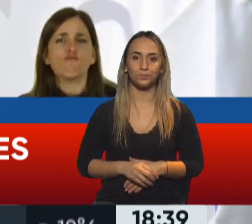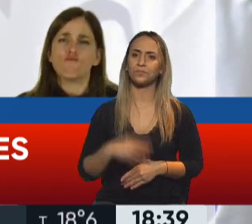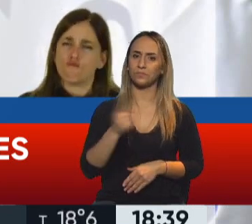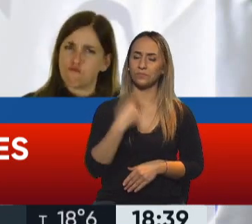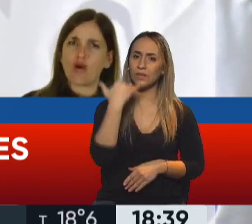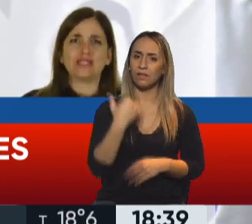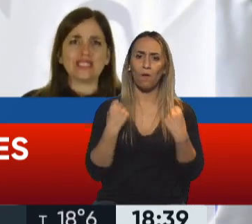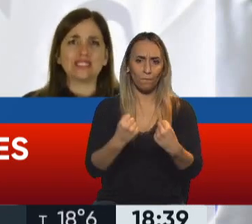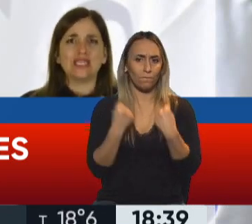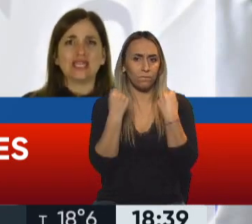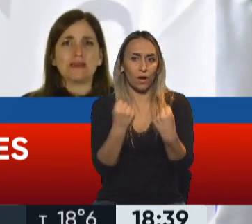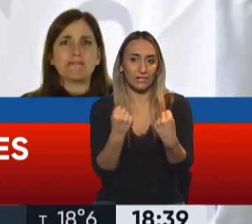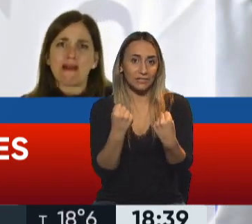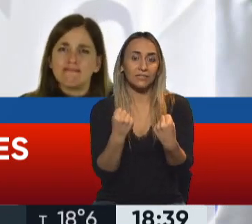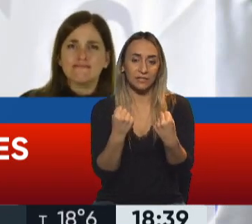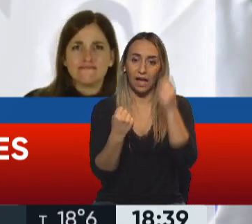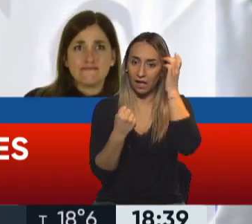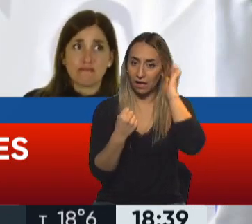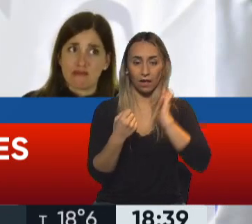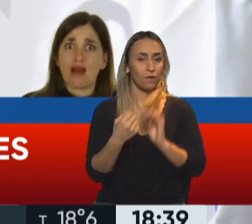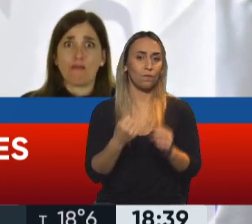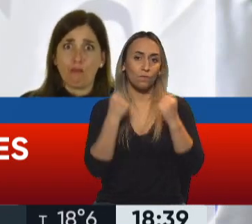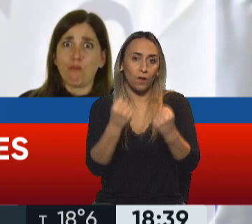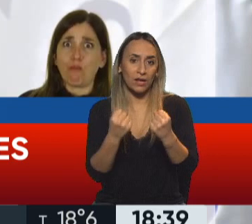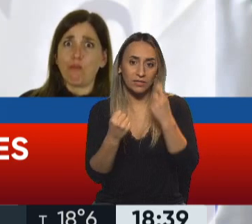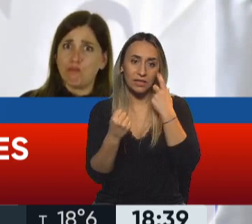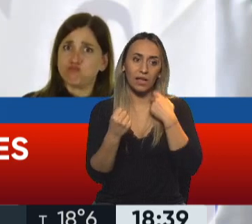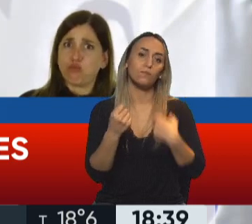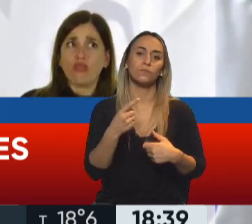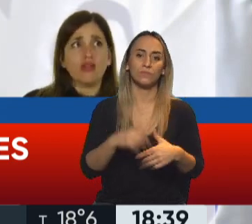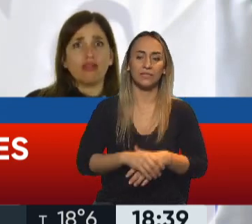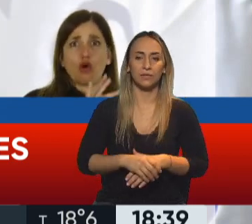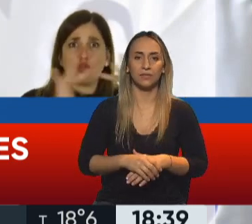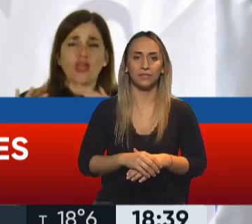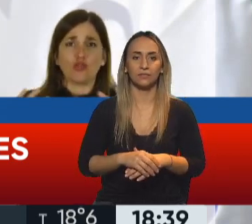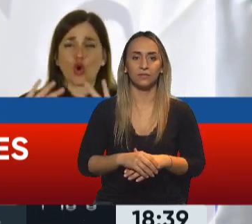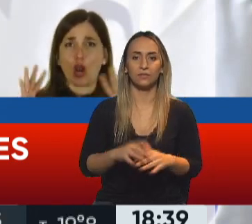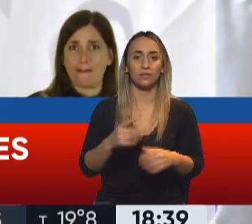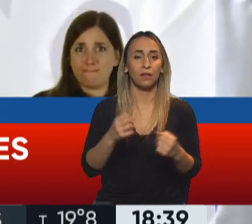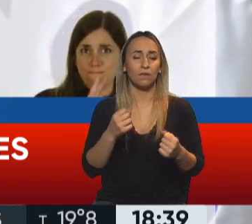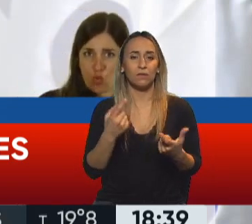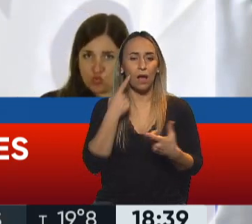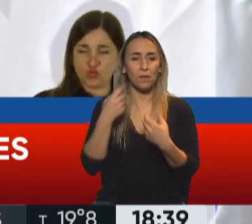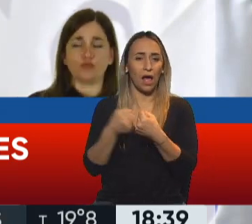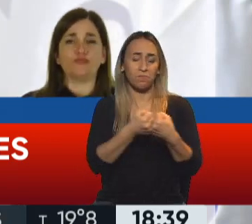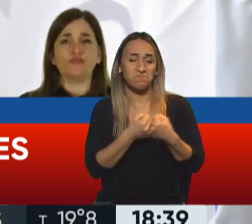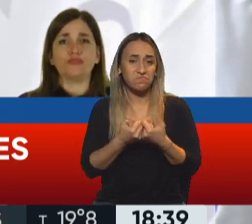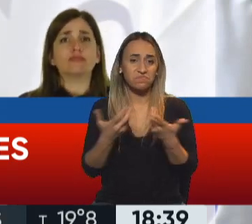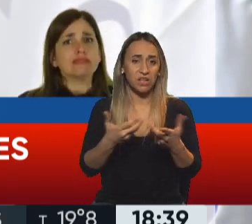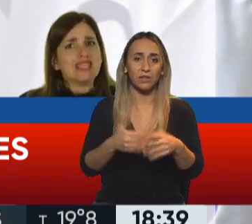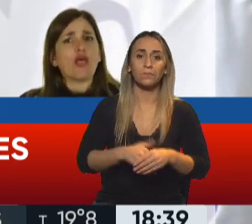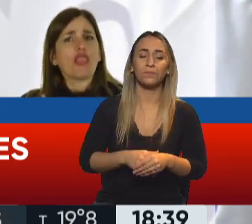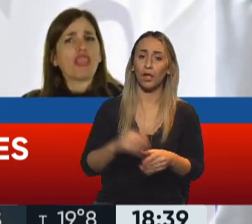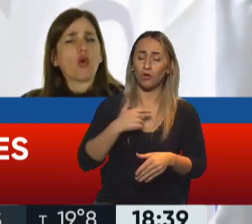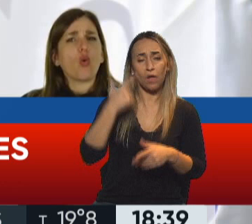Tenemos más fuerza, tenemos más dimensión y más poder negociador con el mundo. Yo